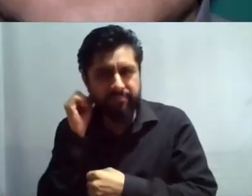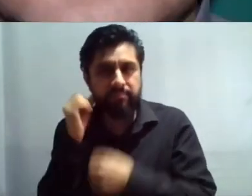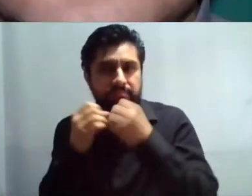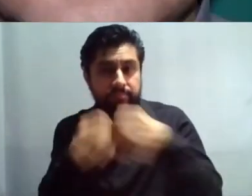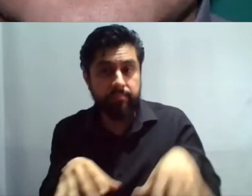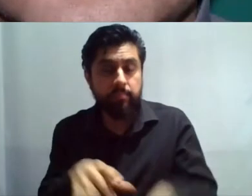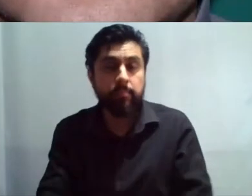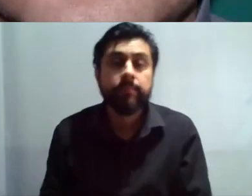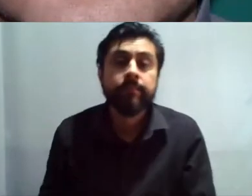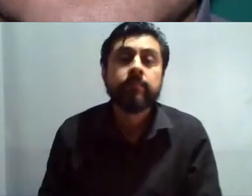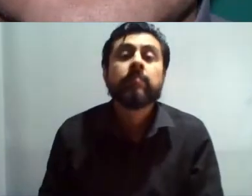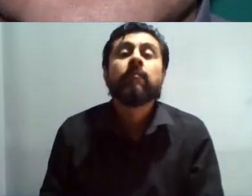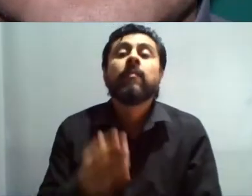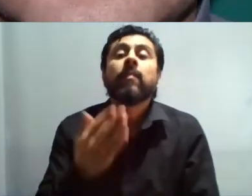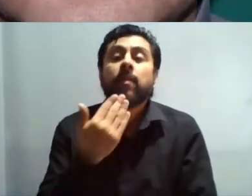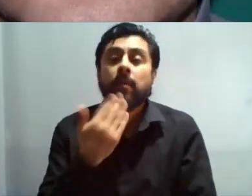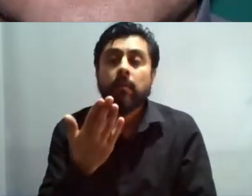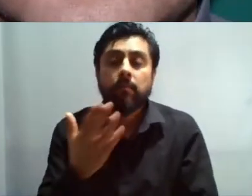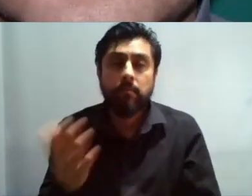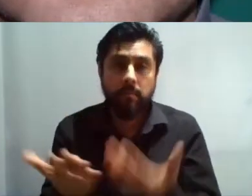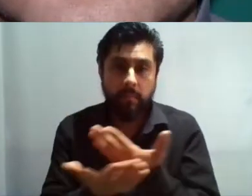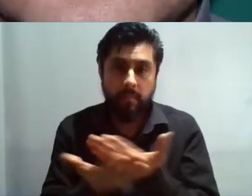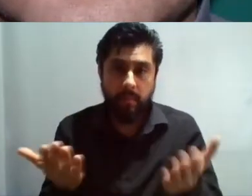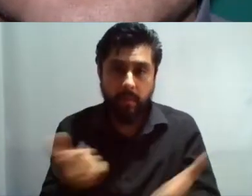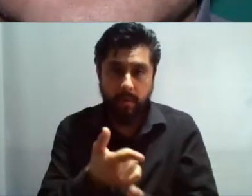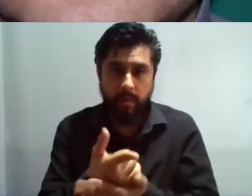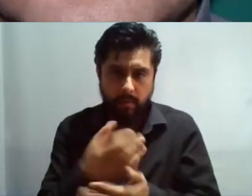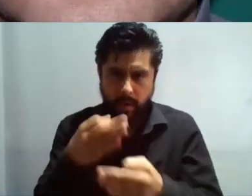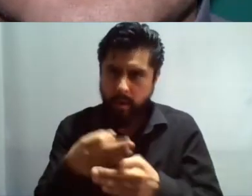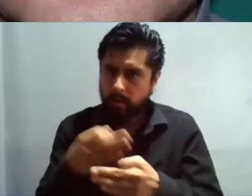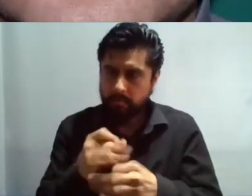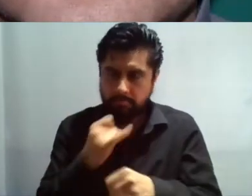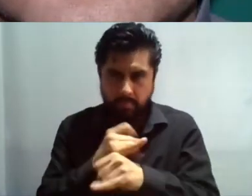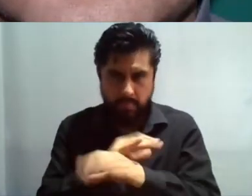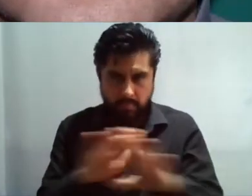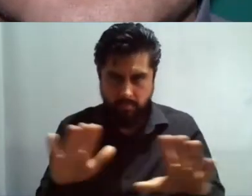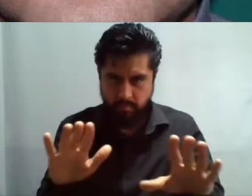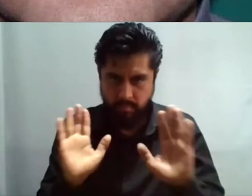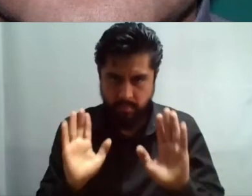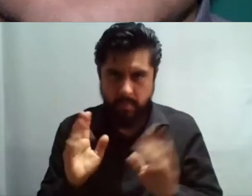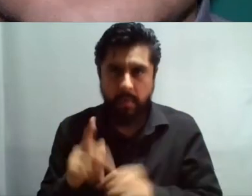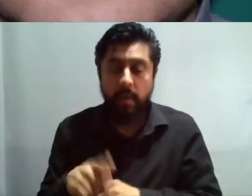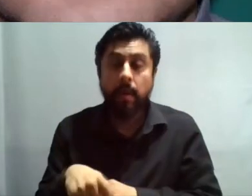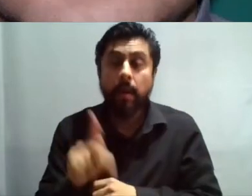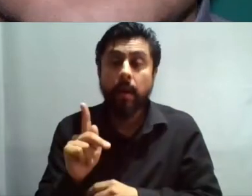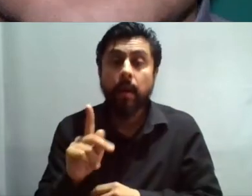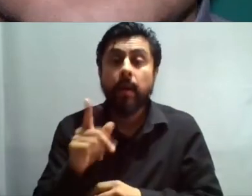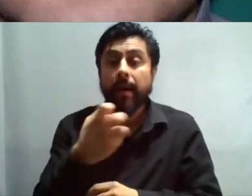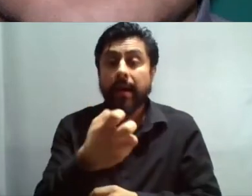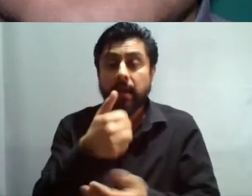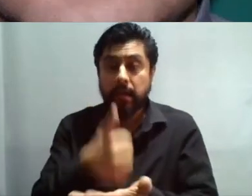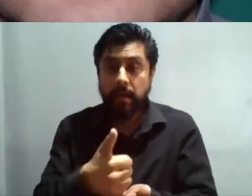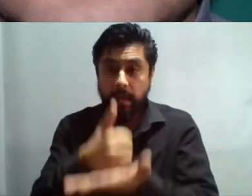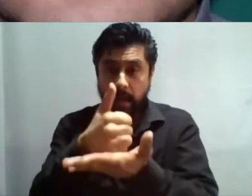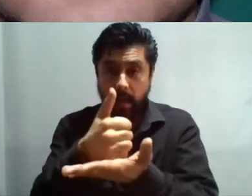Bien, ahora, aquí esto se llega a volver informativo, pero a veces también la información nos ayuda a protegernos.